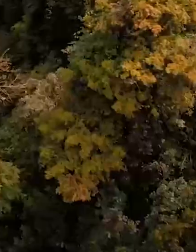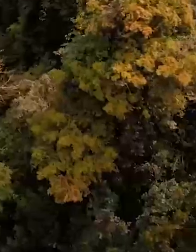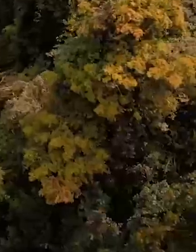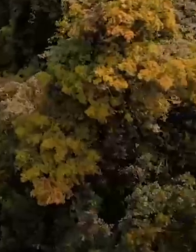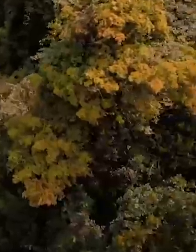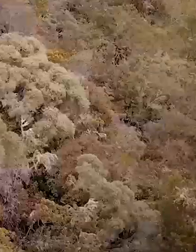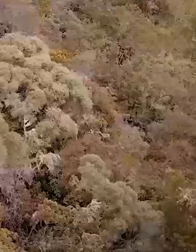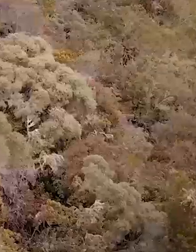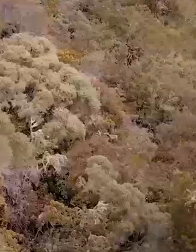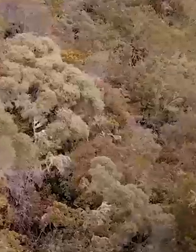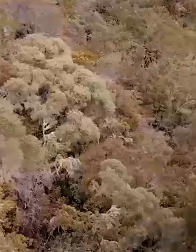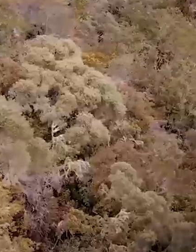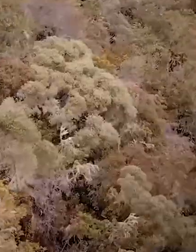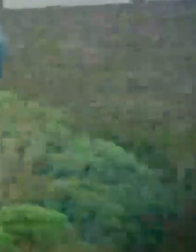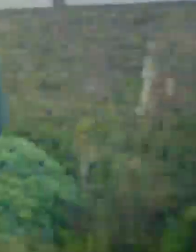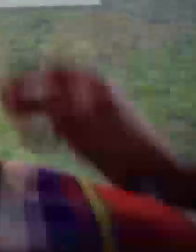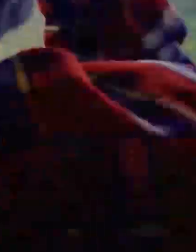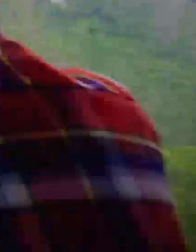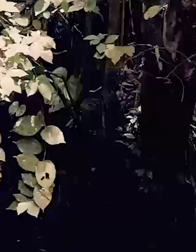Vive la leyenda.